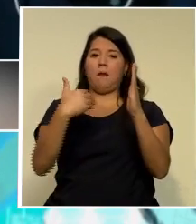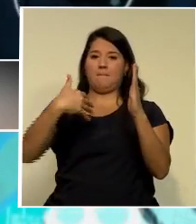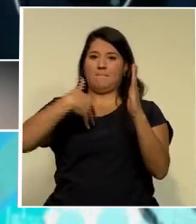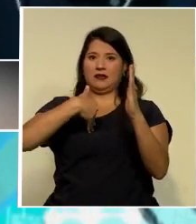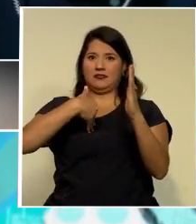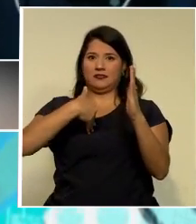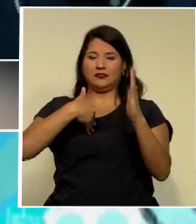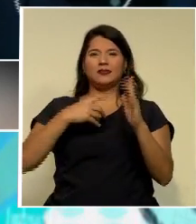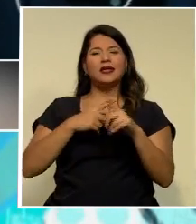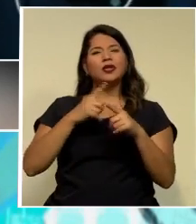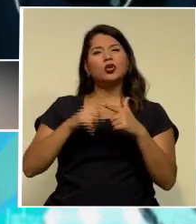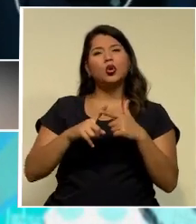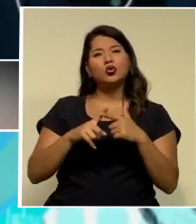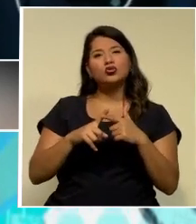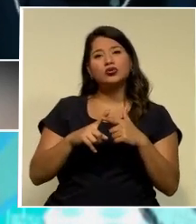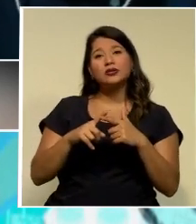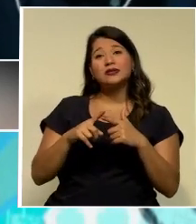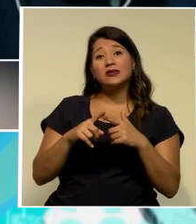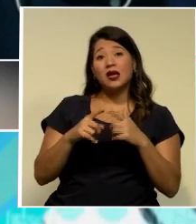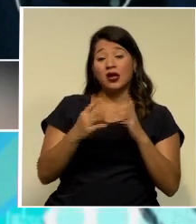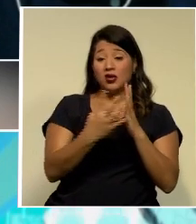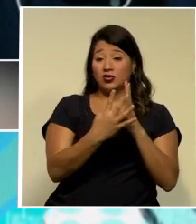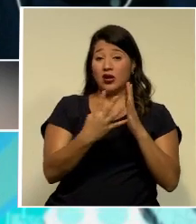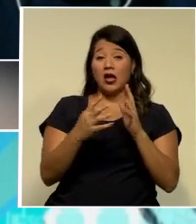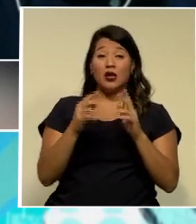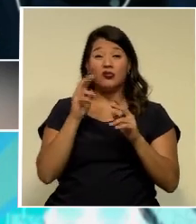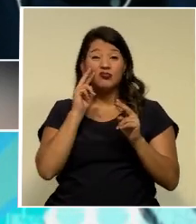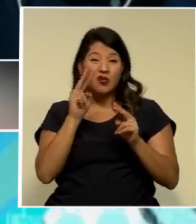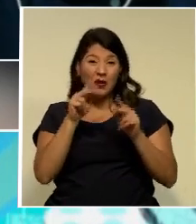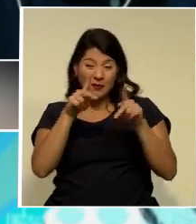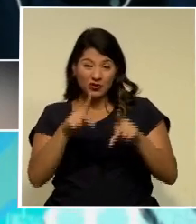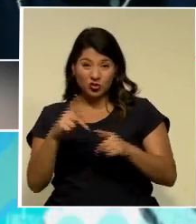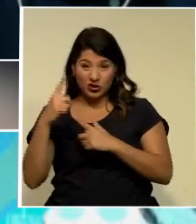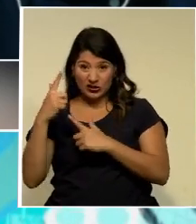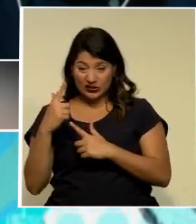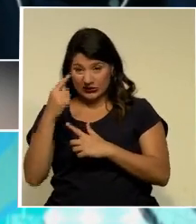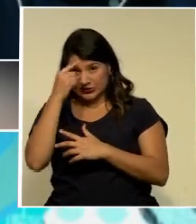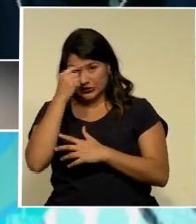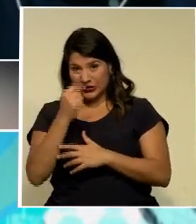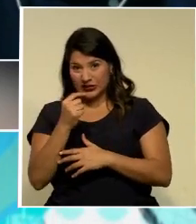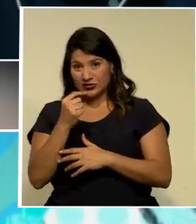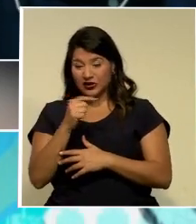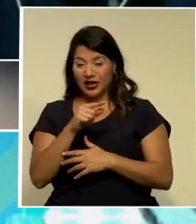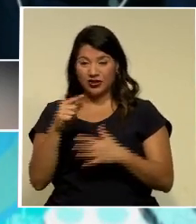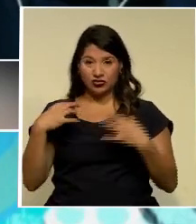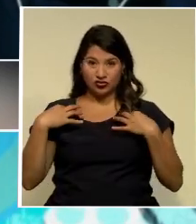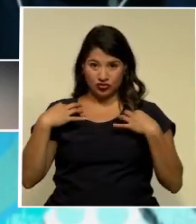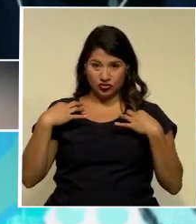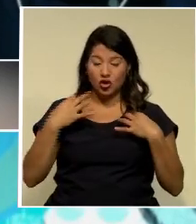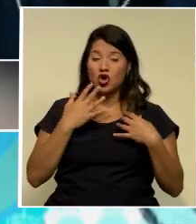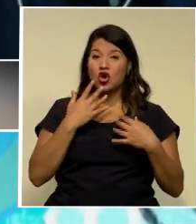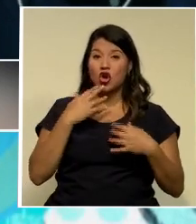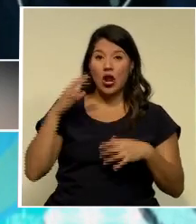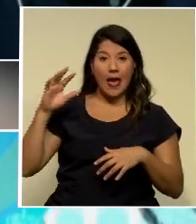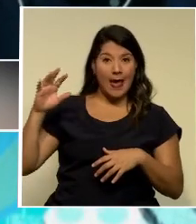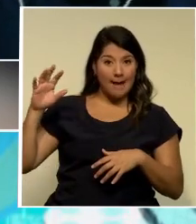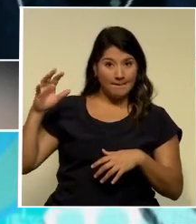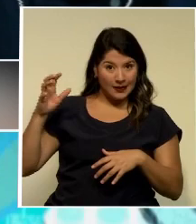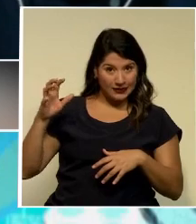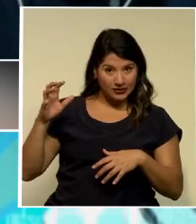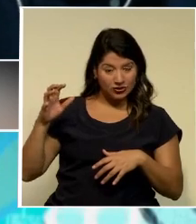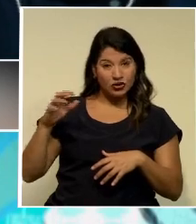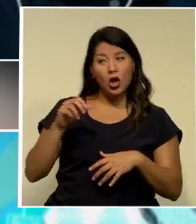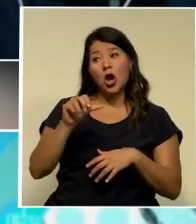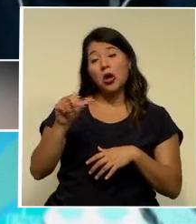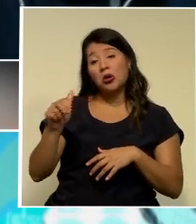están alrededor son miembros del ejército y de los grupos de salvamento, que son los que están vestidos ahí de amarillo. Y el resto son